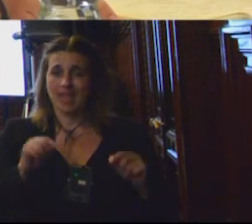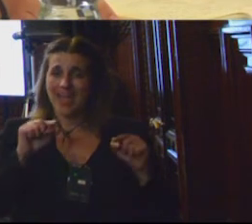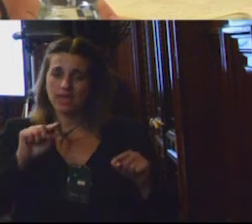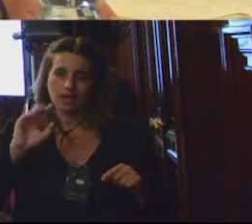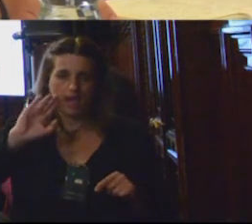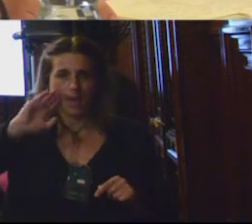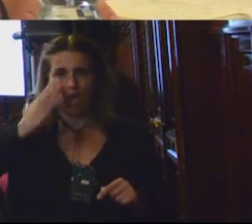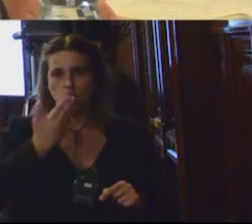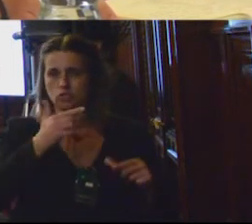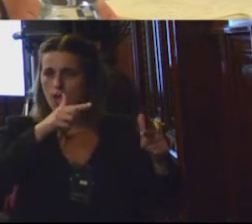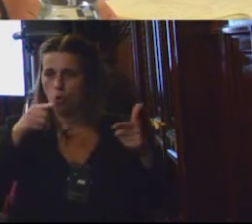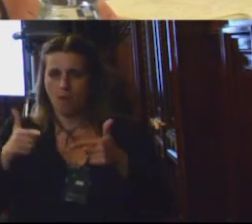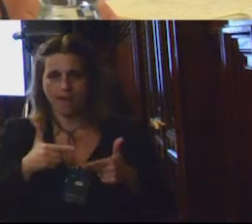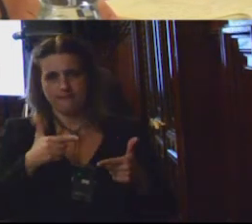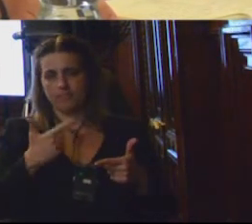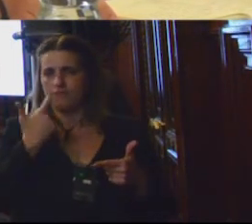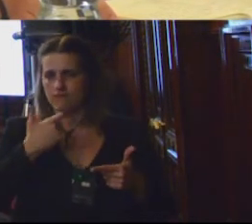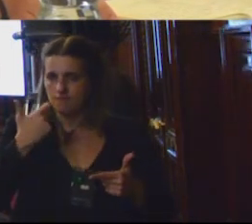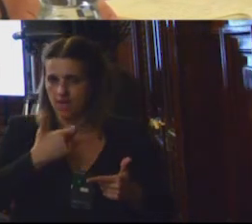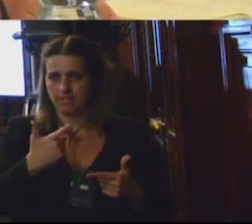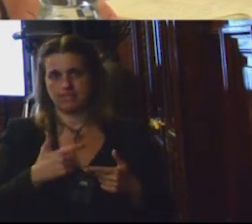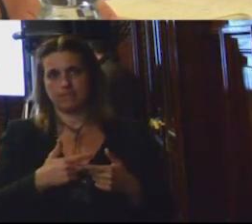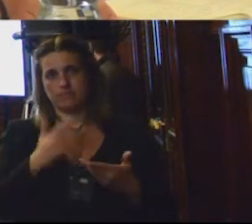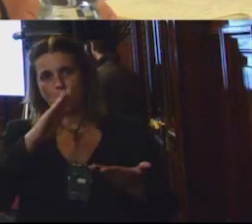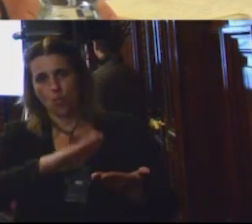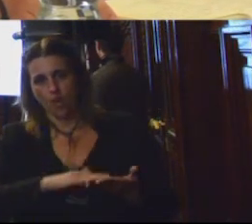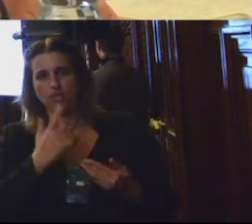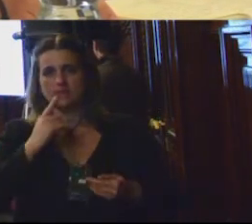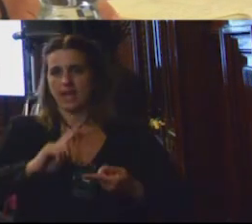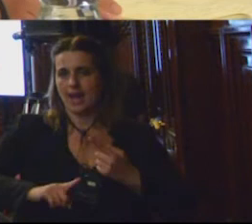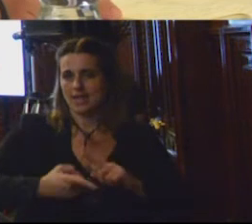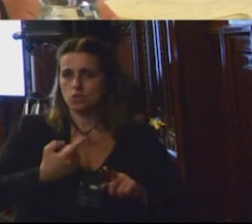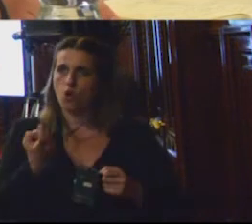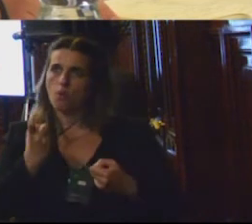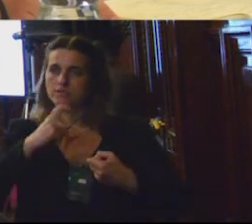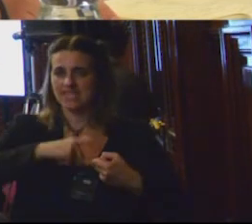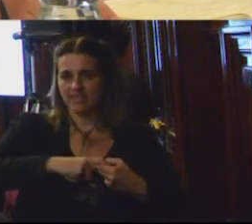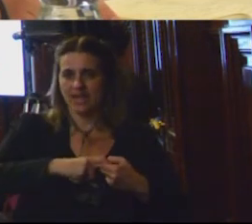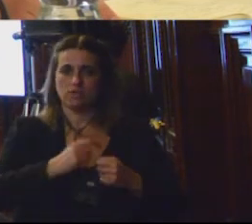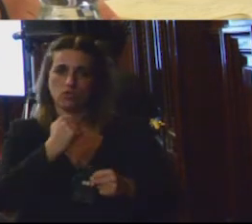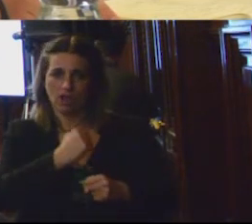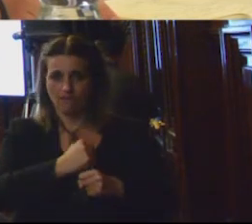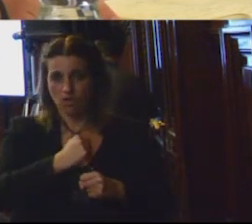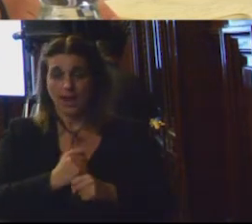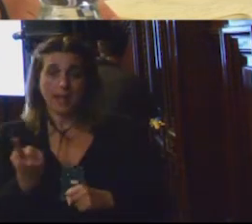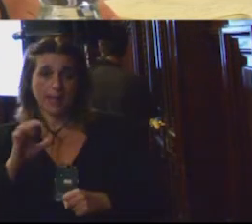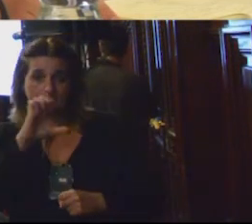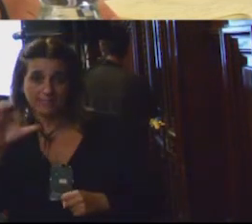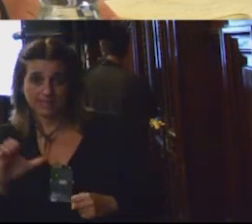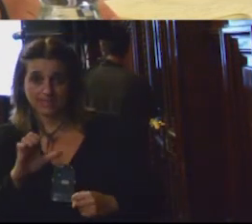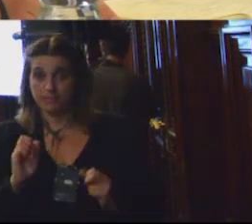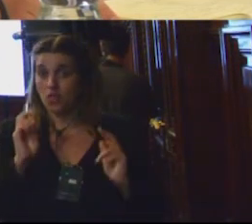que não há suficiência quando se trata de la relación entre sindicato laboral y empresa. Segundo el